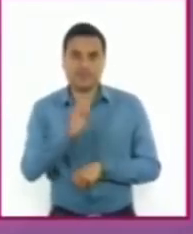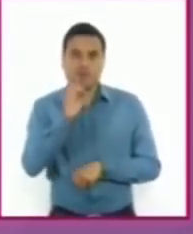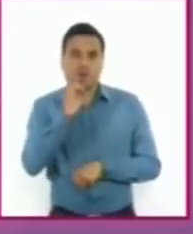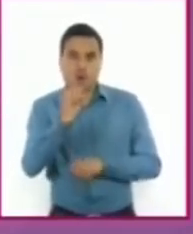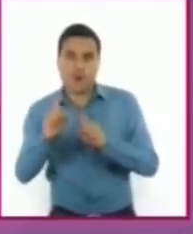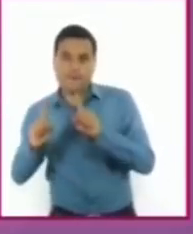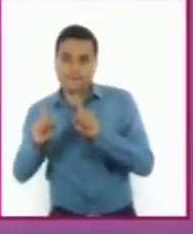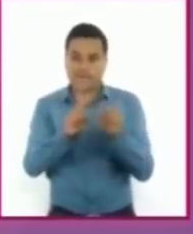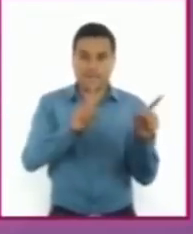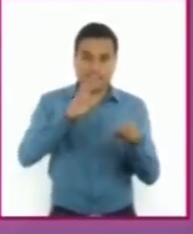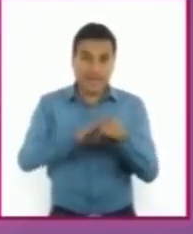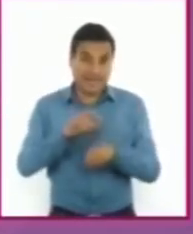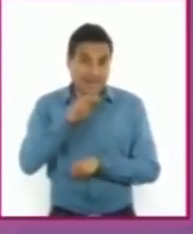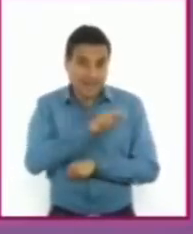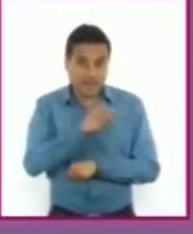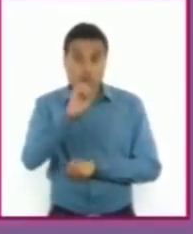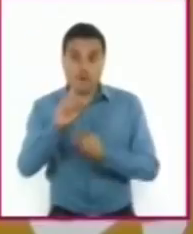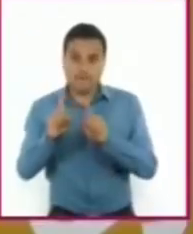movimiento.